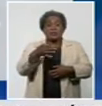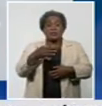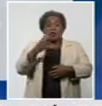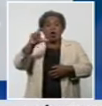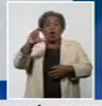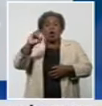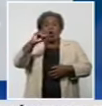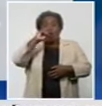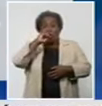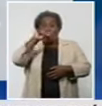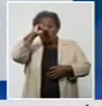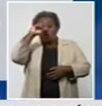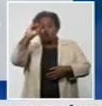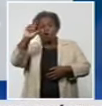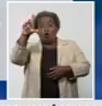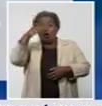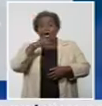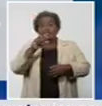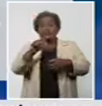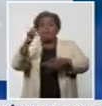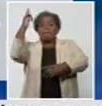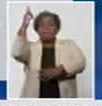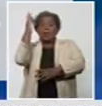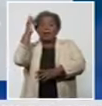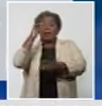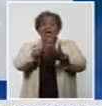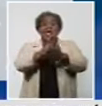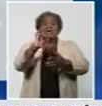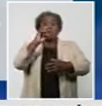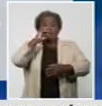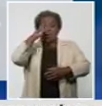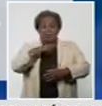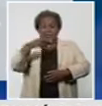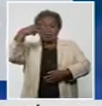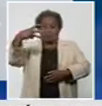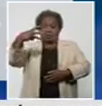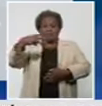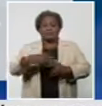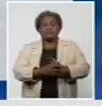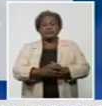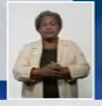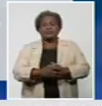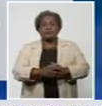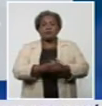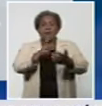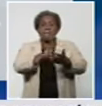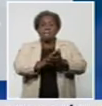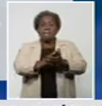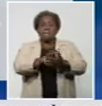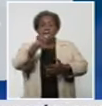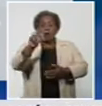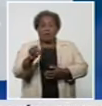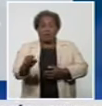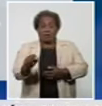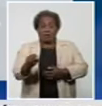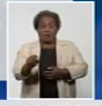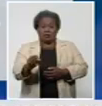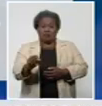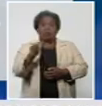Sur, La Palma y Minas de Matahambre. En el caso de Mayabeque, el caso